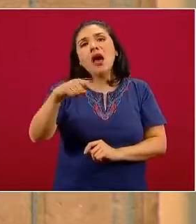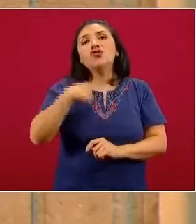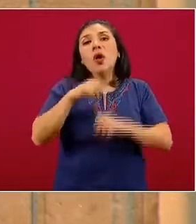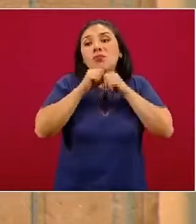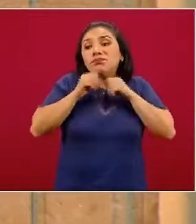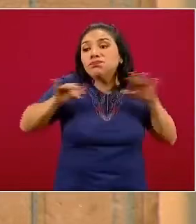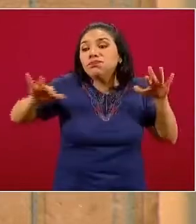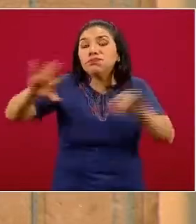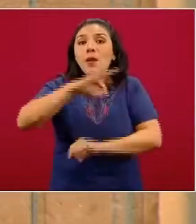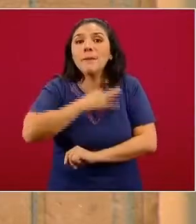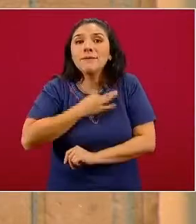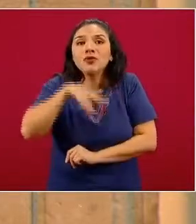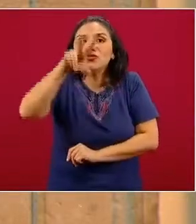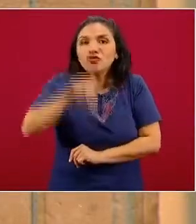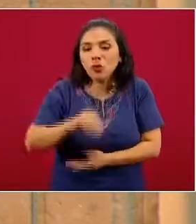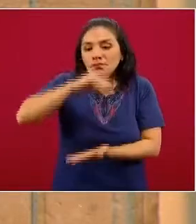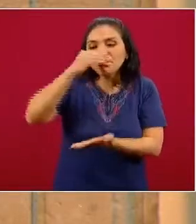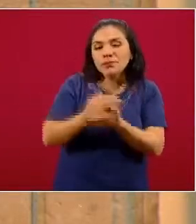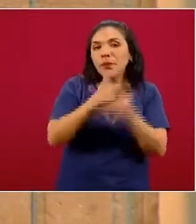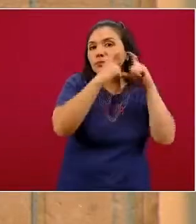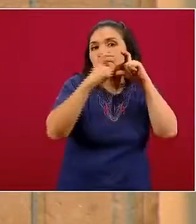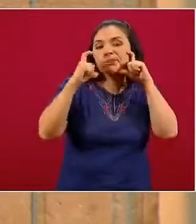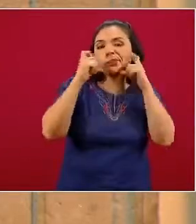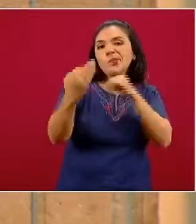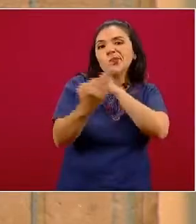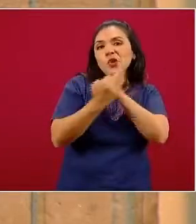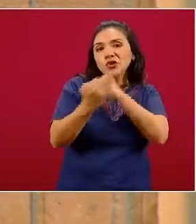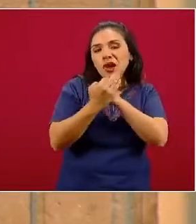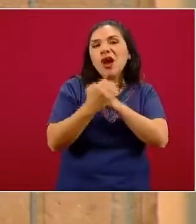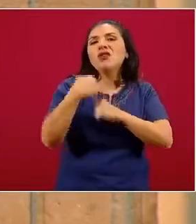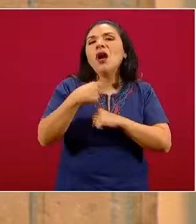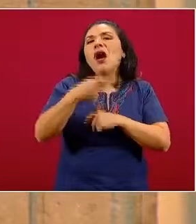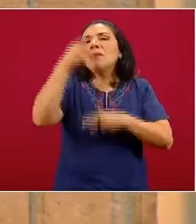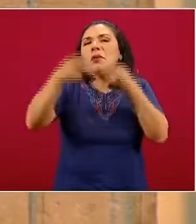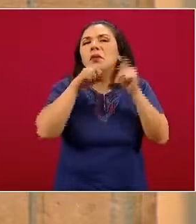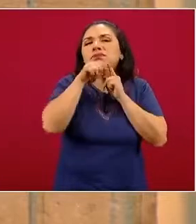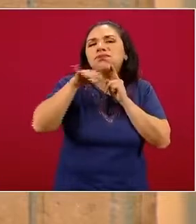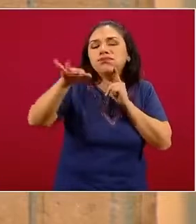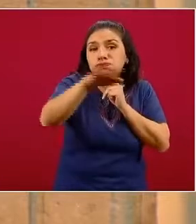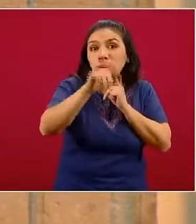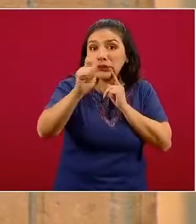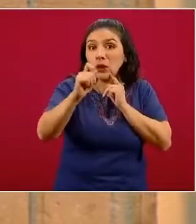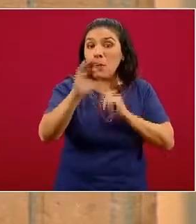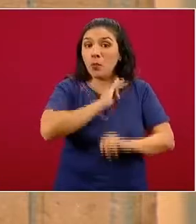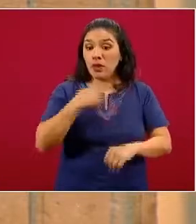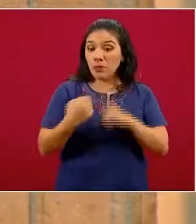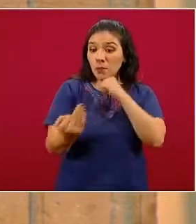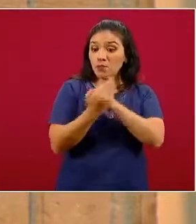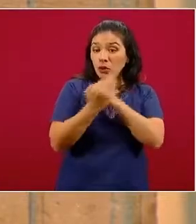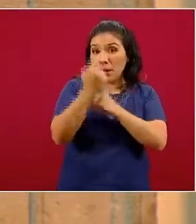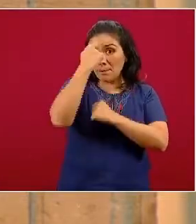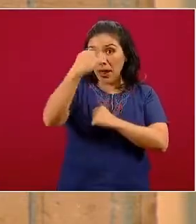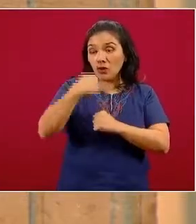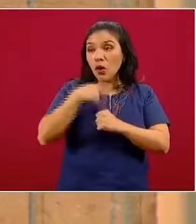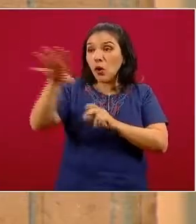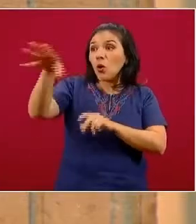propagar los virus a partir de las secreciones respiratorias. No es una barrera de protección a uno